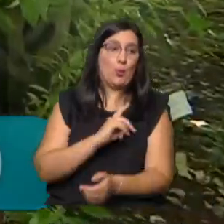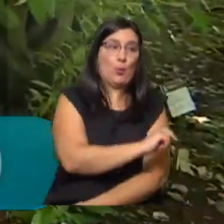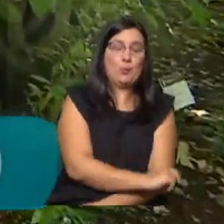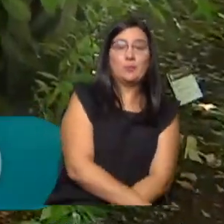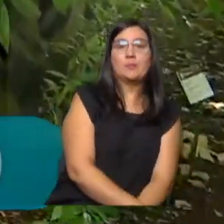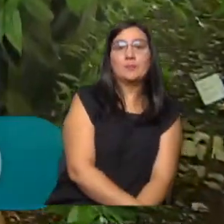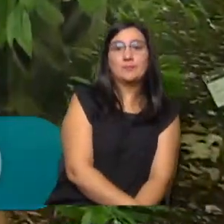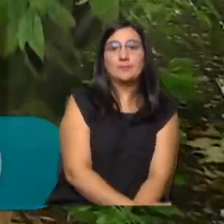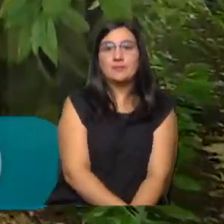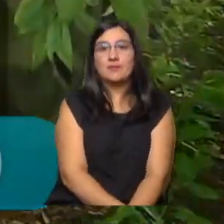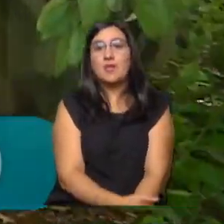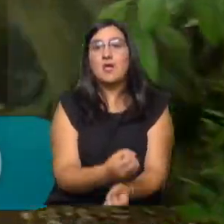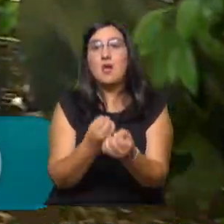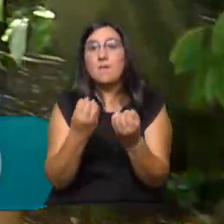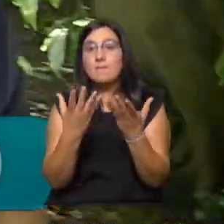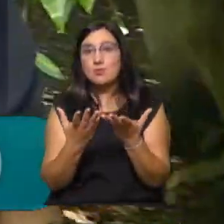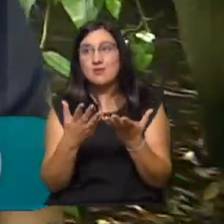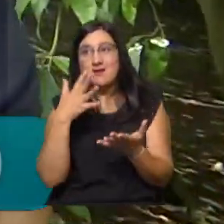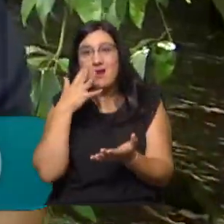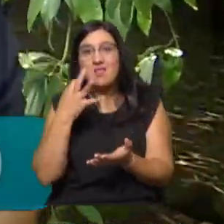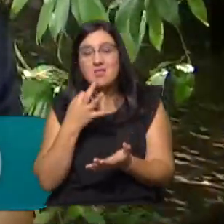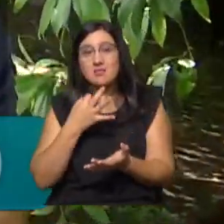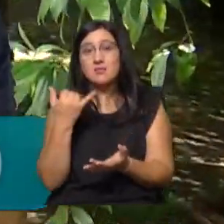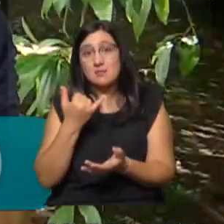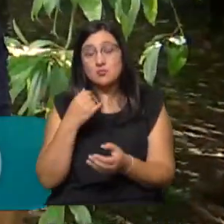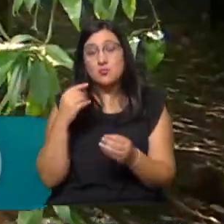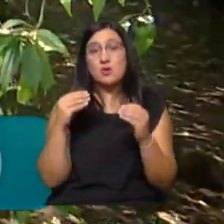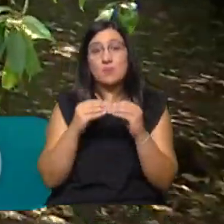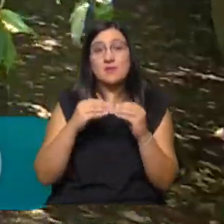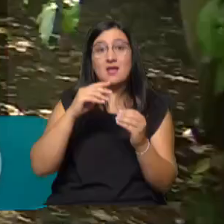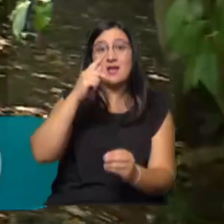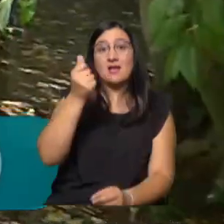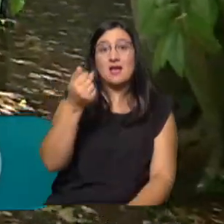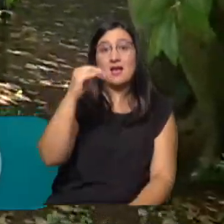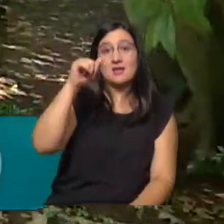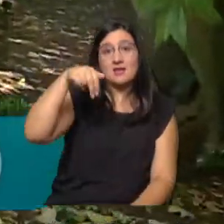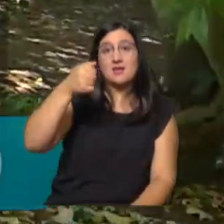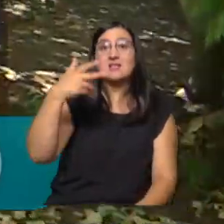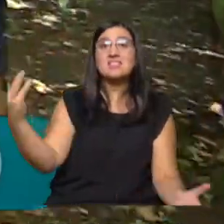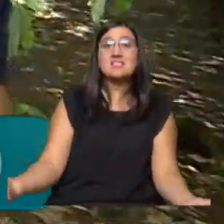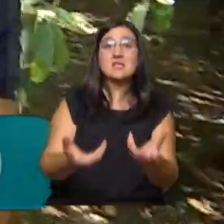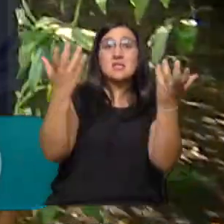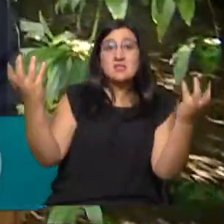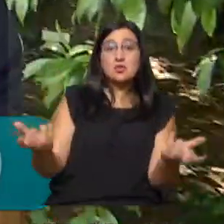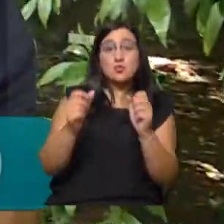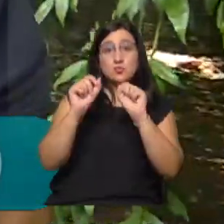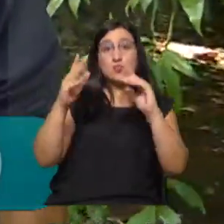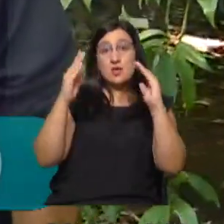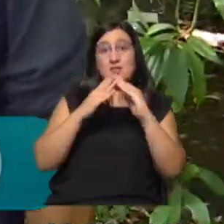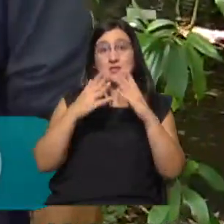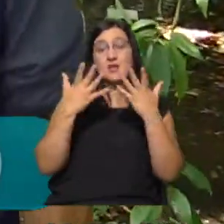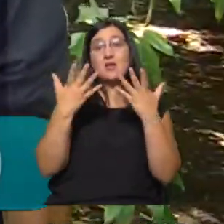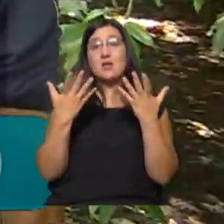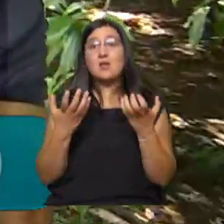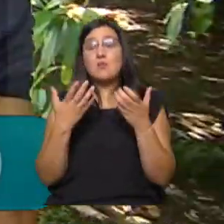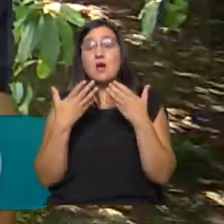momento? Claro, porque nosotros en realidad tenemos una compañera del canal, Karina Núñez, a la cual se le prendió fuego la casa. Y nada, le queremos dar una